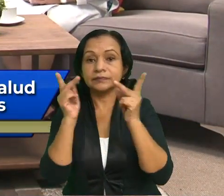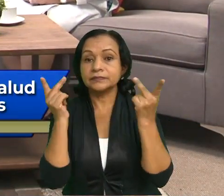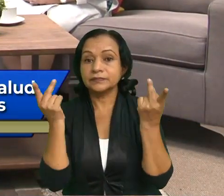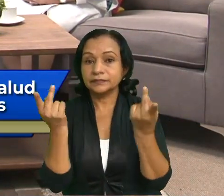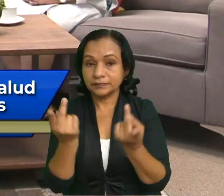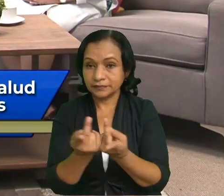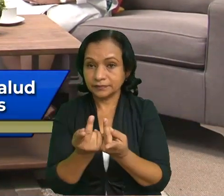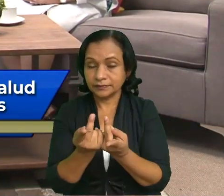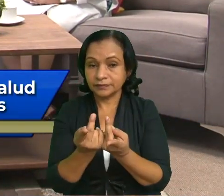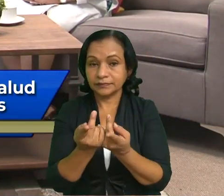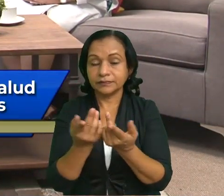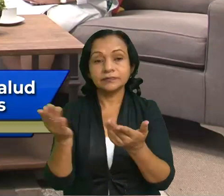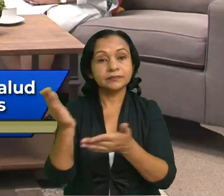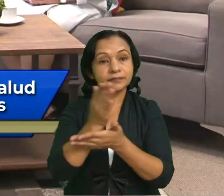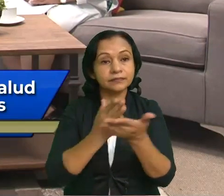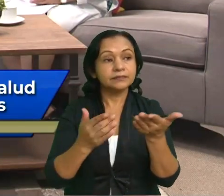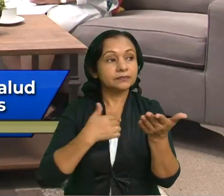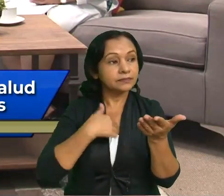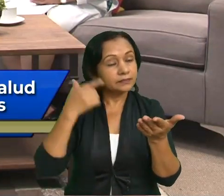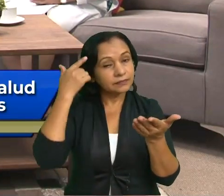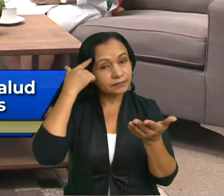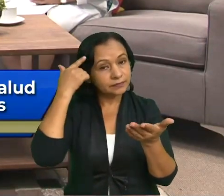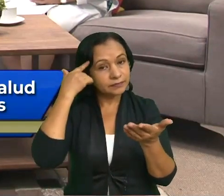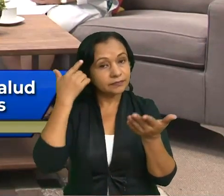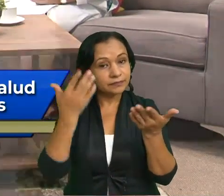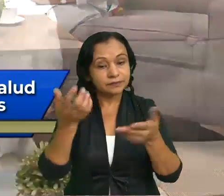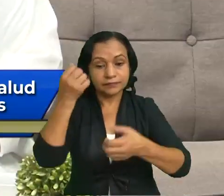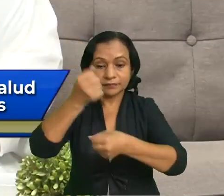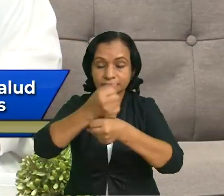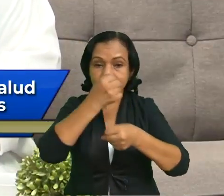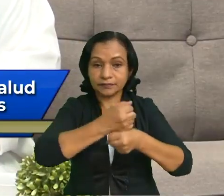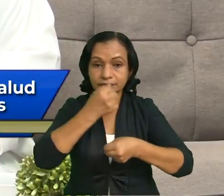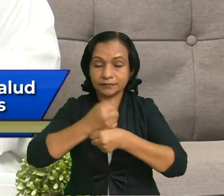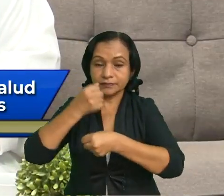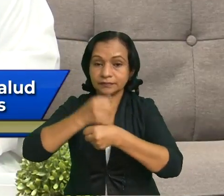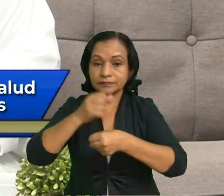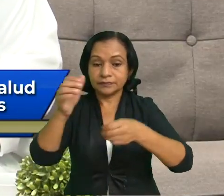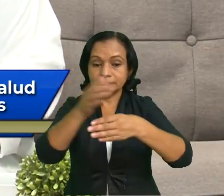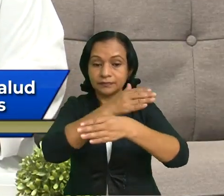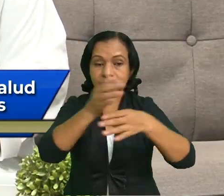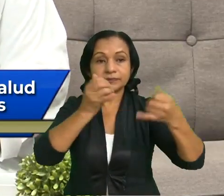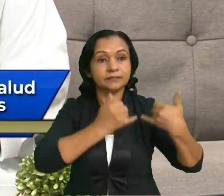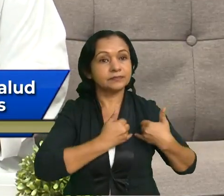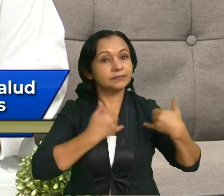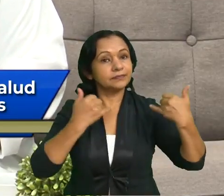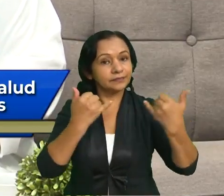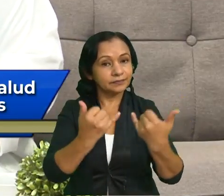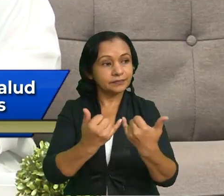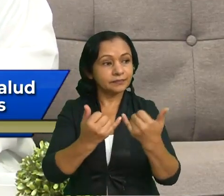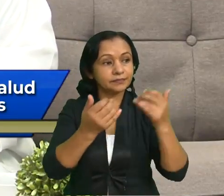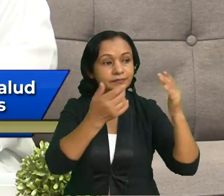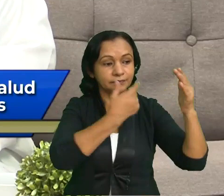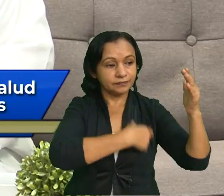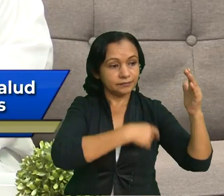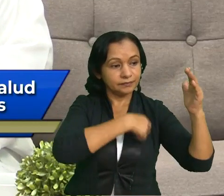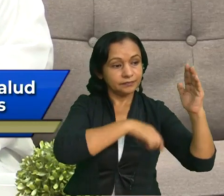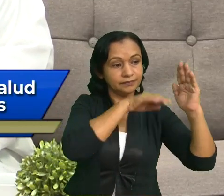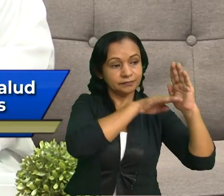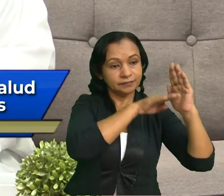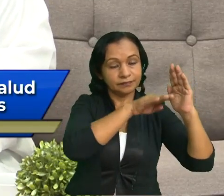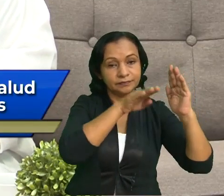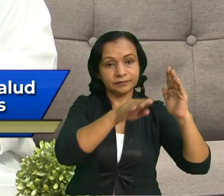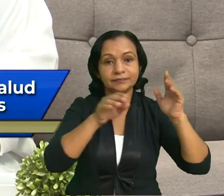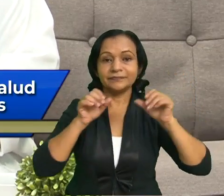albergada en esos lugares entonces creo que claramente el trabajo coordinado con otras instituciones que tienen que garantizar el albergue que tienen que dar